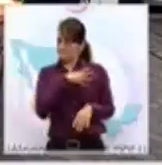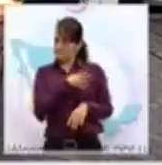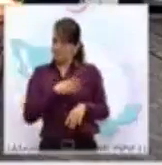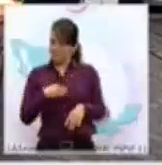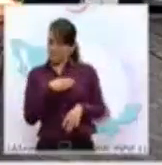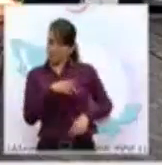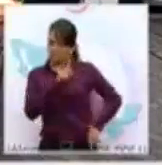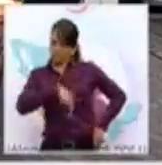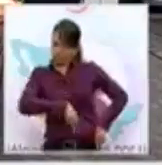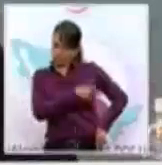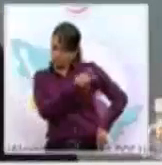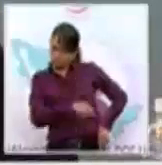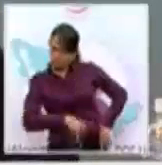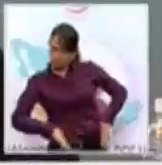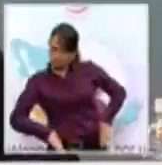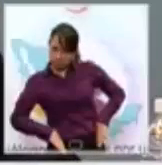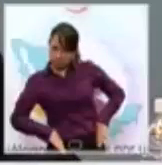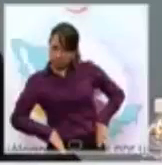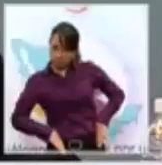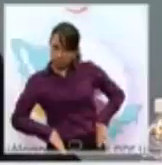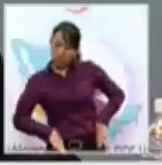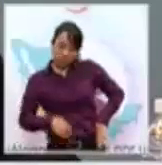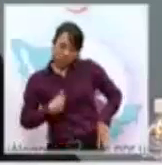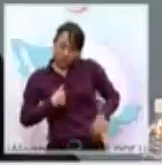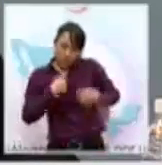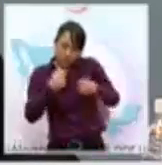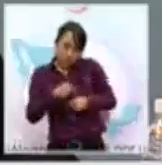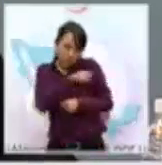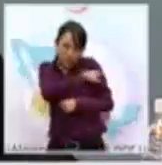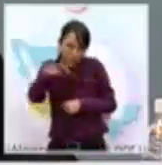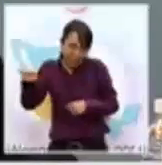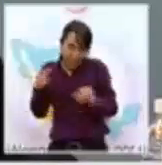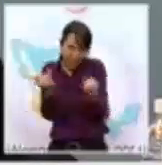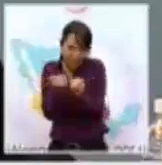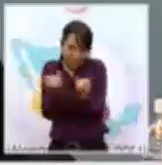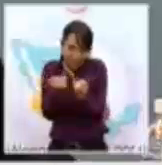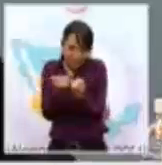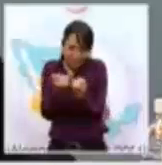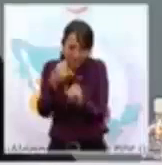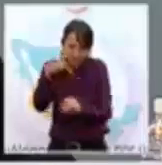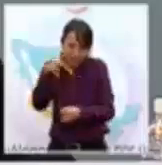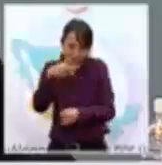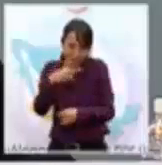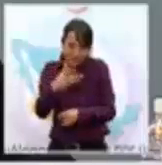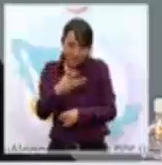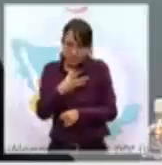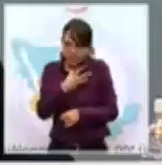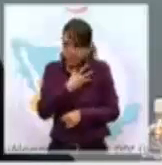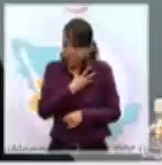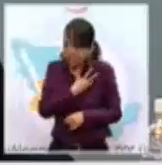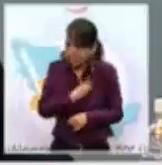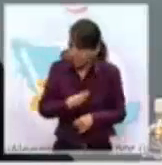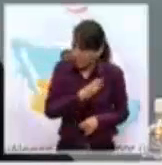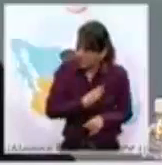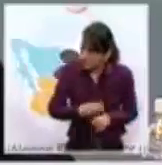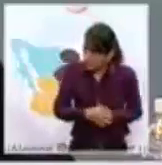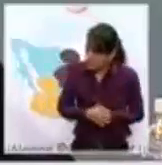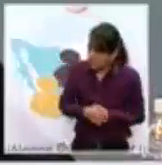Estoy segura que todos ustedes lo hacen, pero creo que ese grupo nada más no pinta estadísticamente.